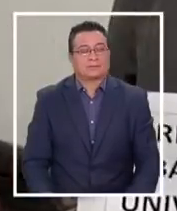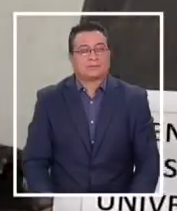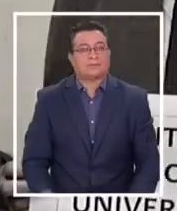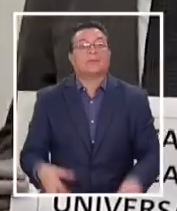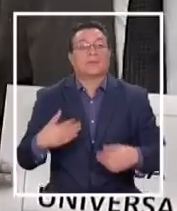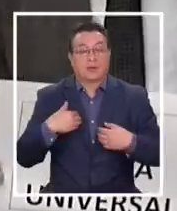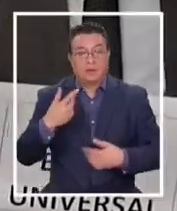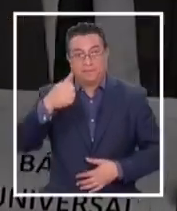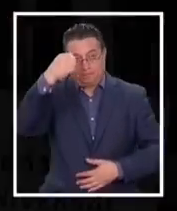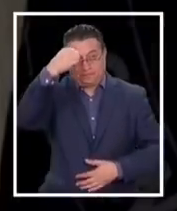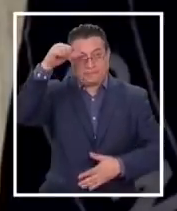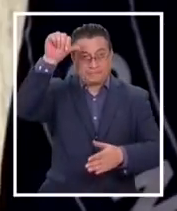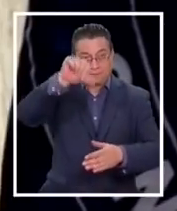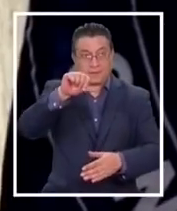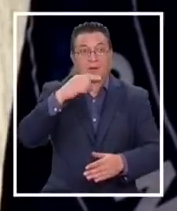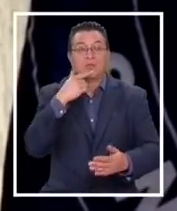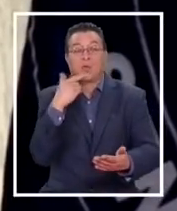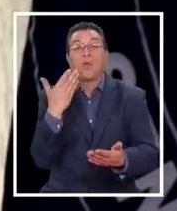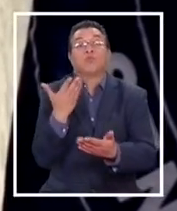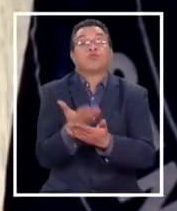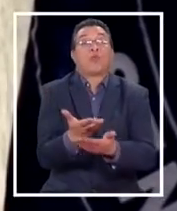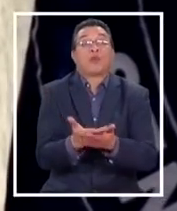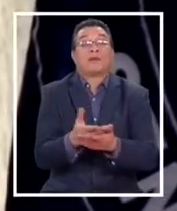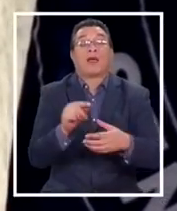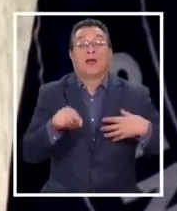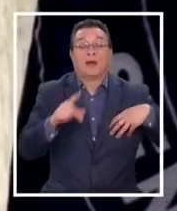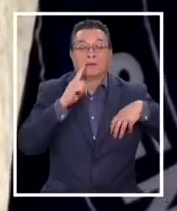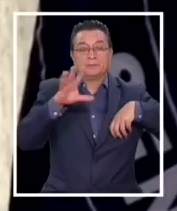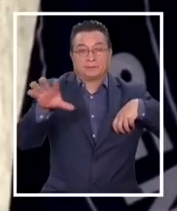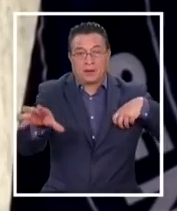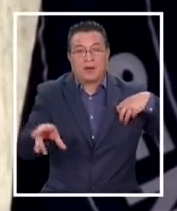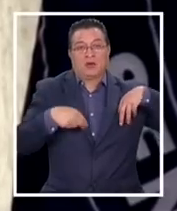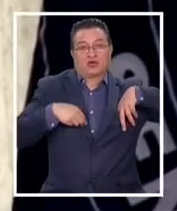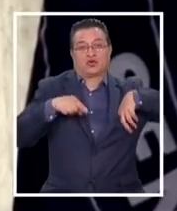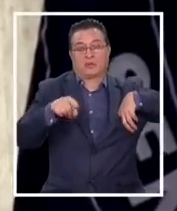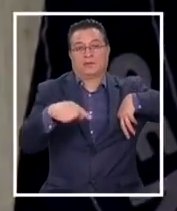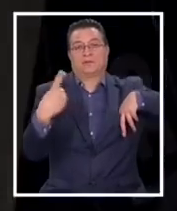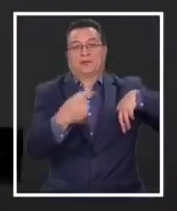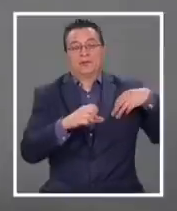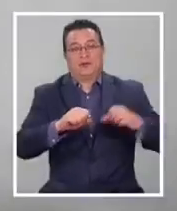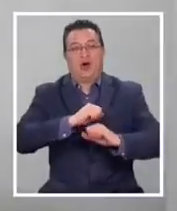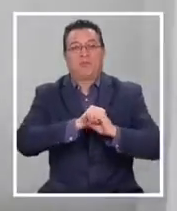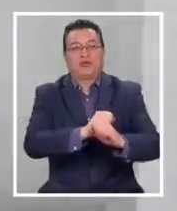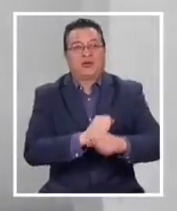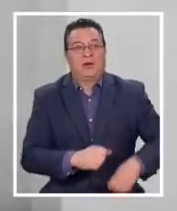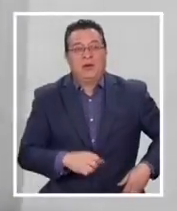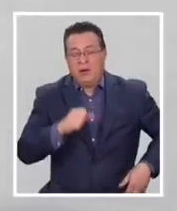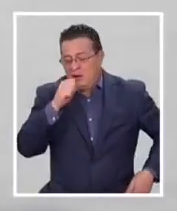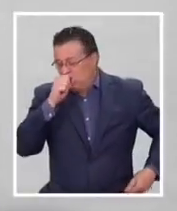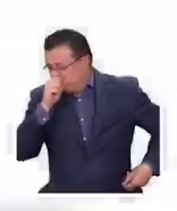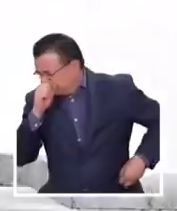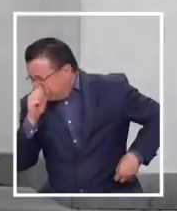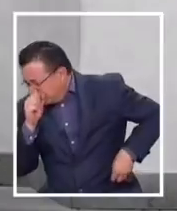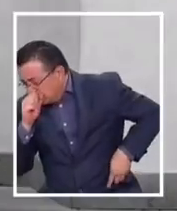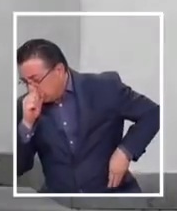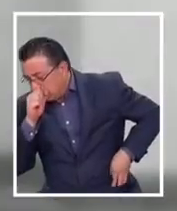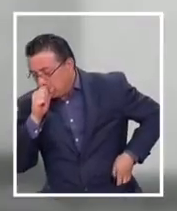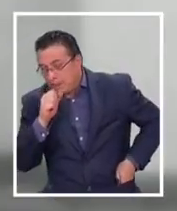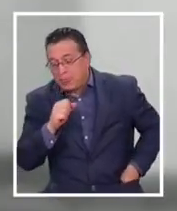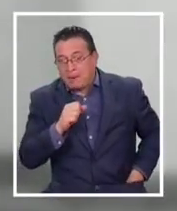Vamos a sancionar las propuestas que finalmente serán las propuestas asumidas por la oposición.